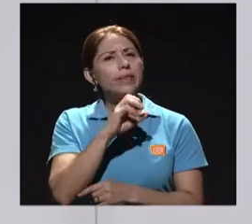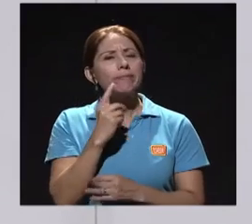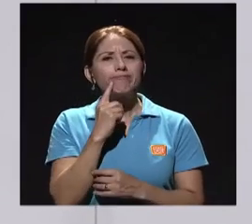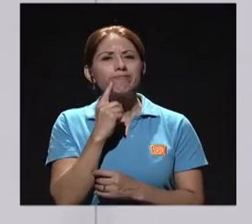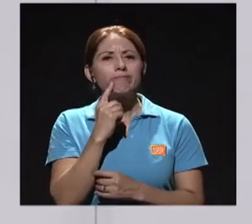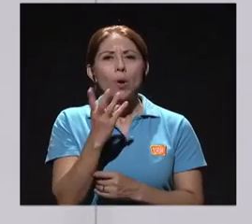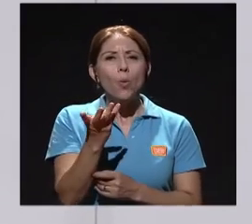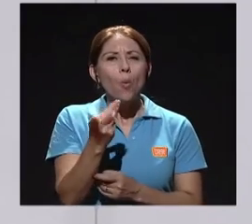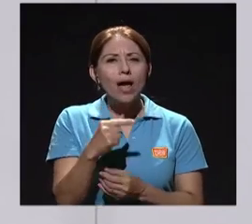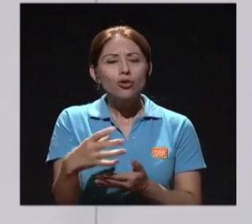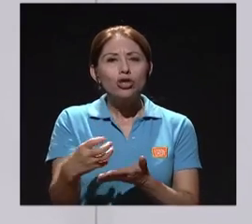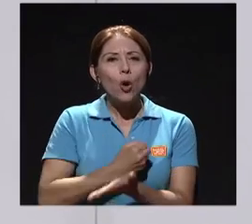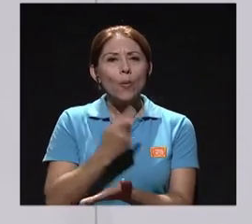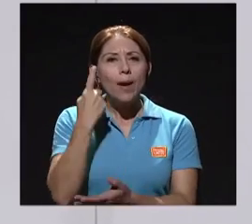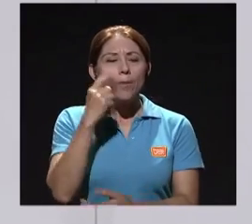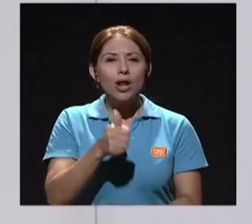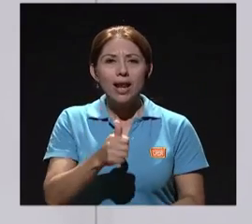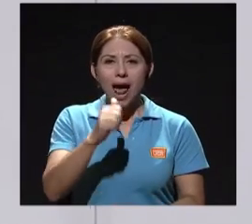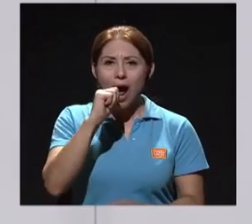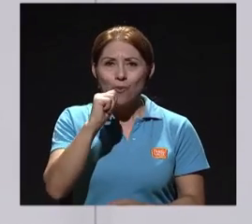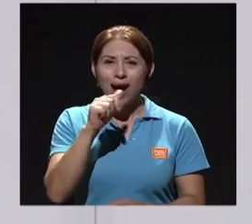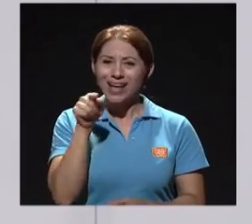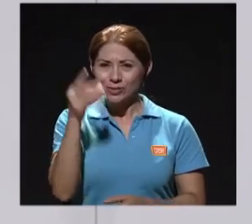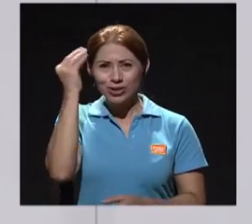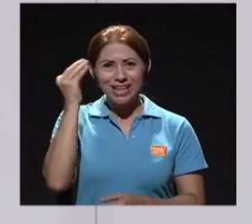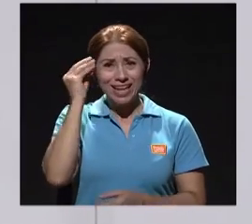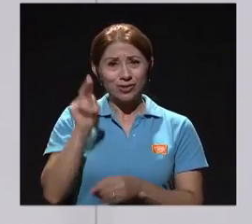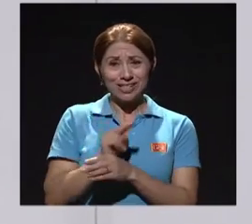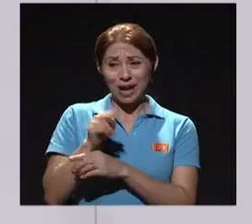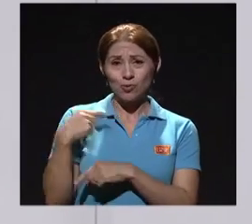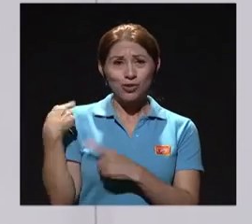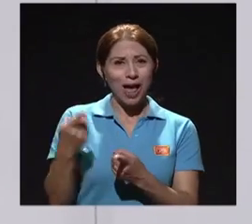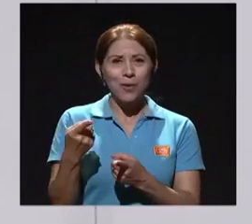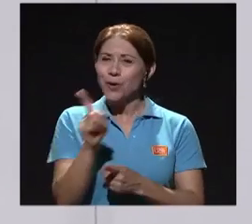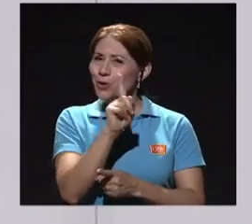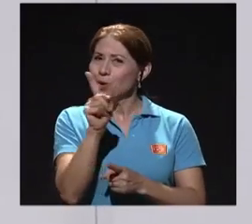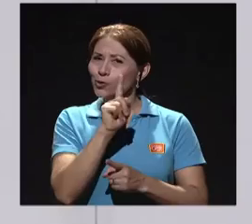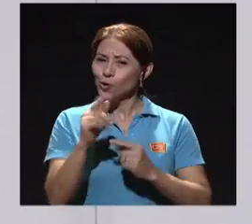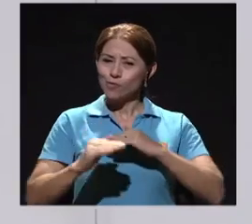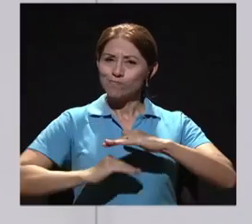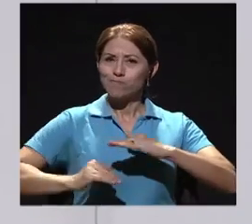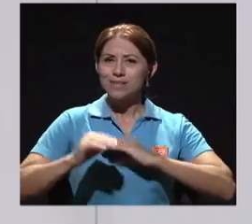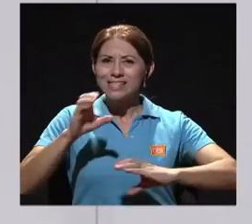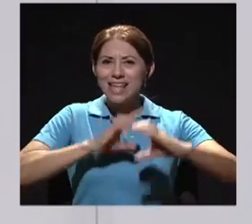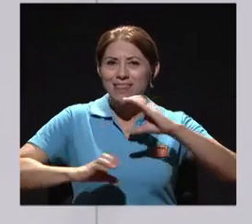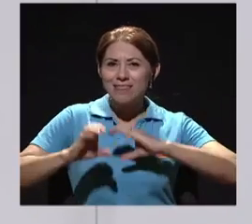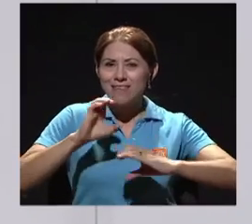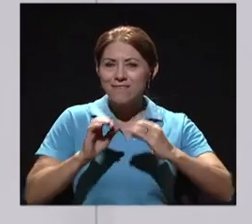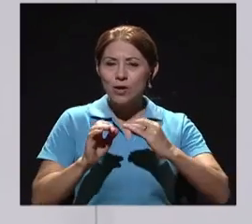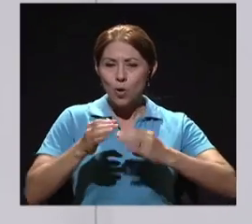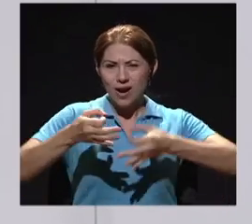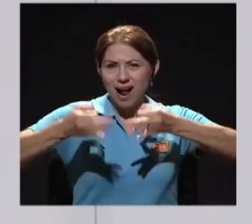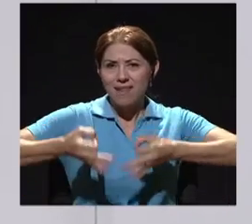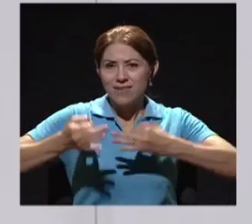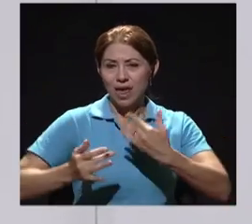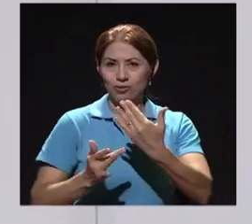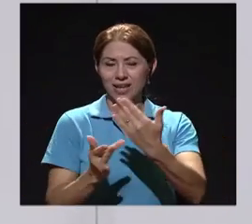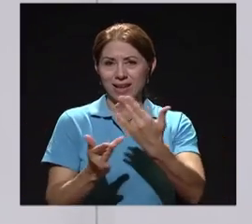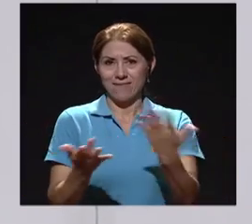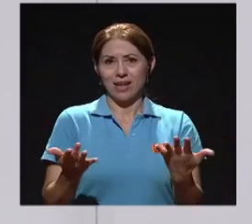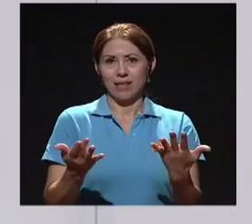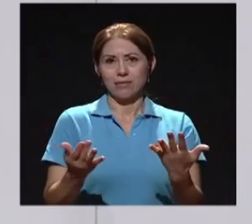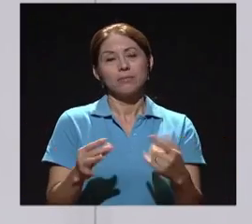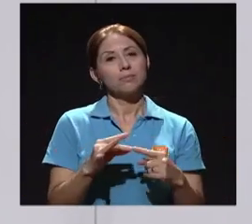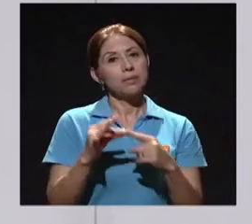agua no son los criterios más científicos más técnicamente calificados para efectos de